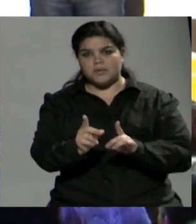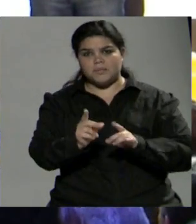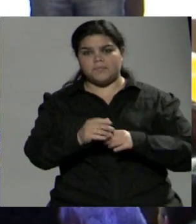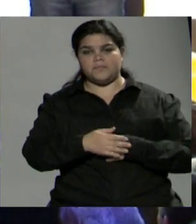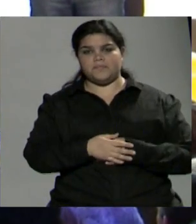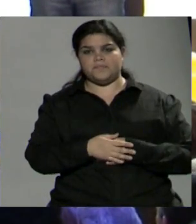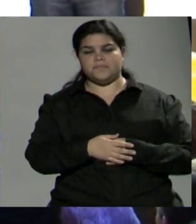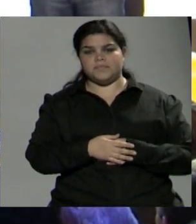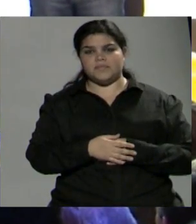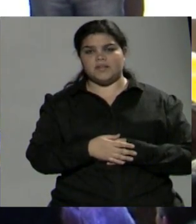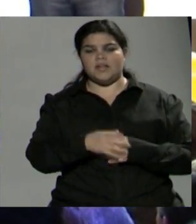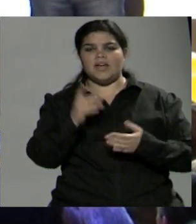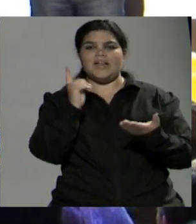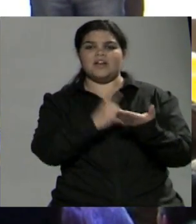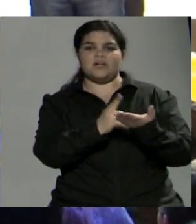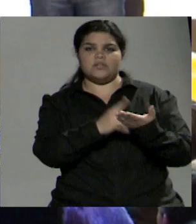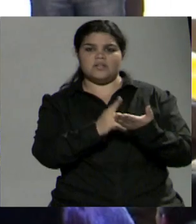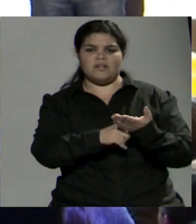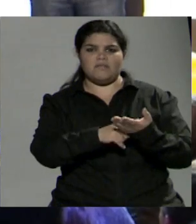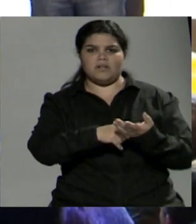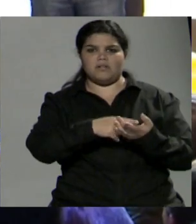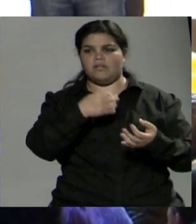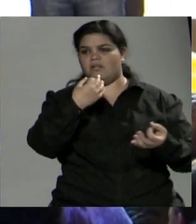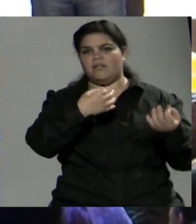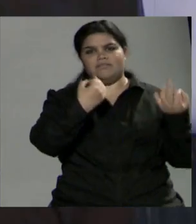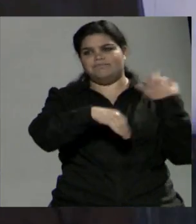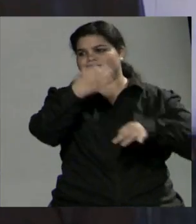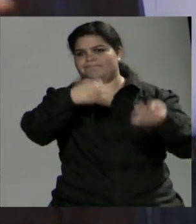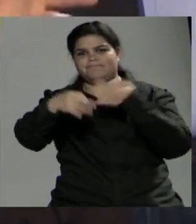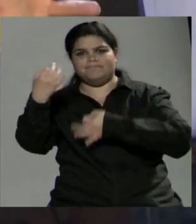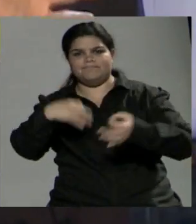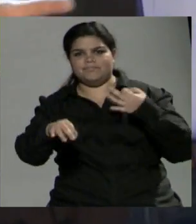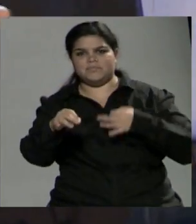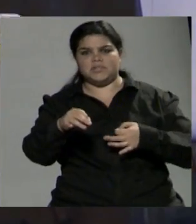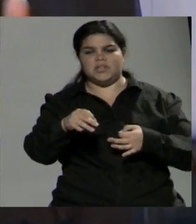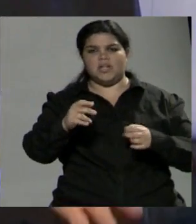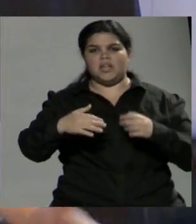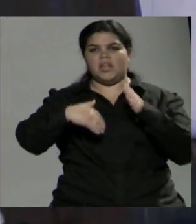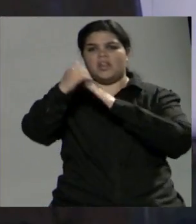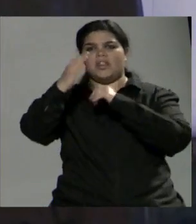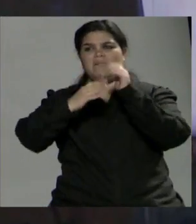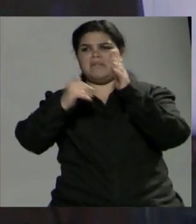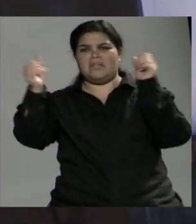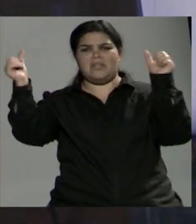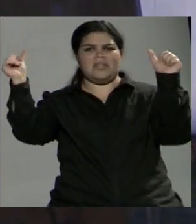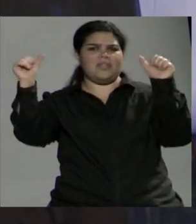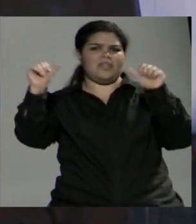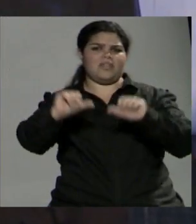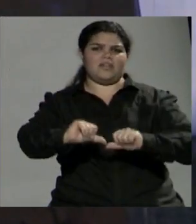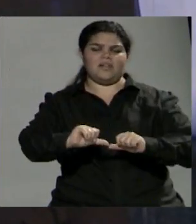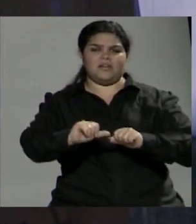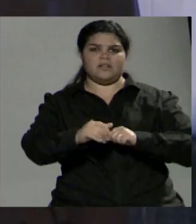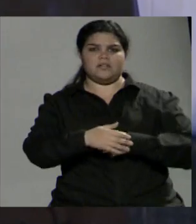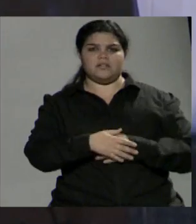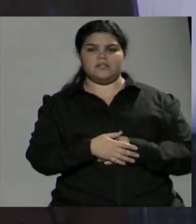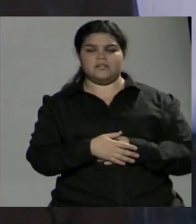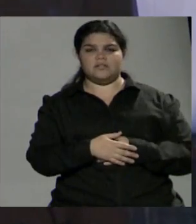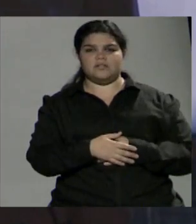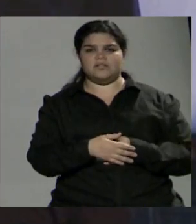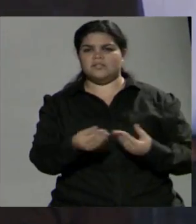El narcotráfico por todos lados. La infraestructura en absoluta decadencia. Entonces, ¿cómo